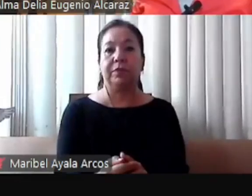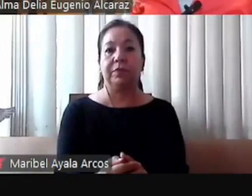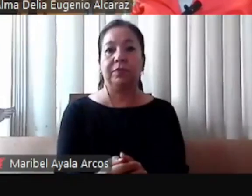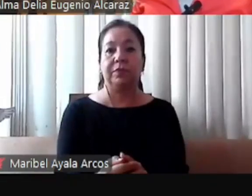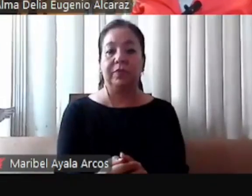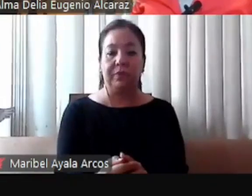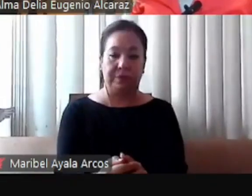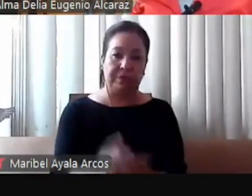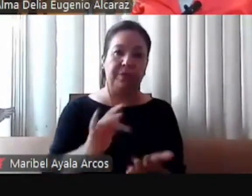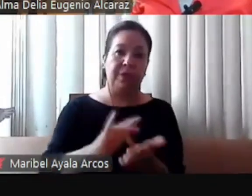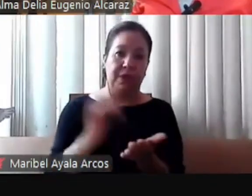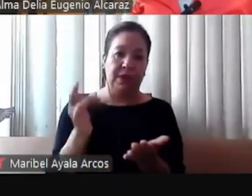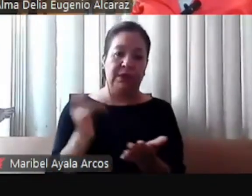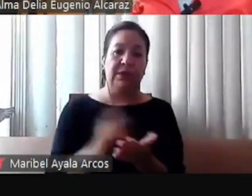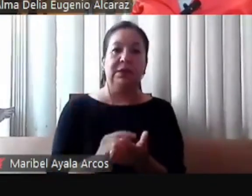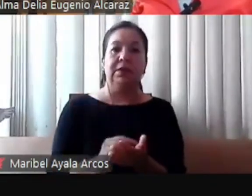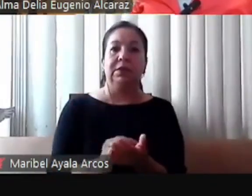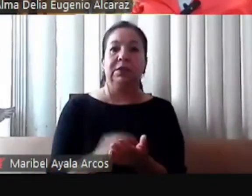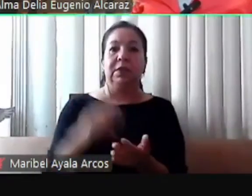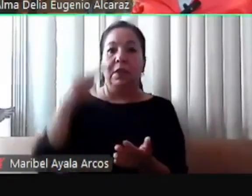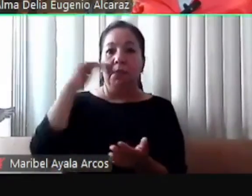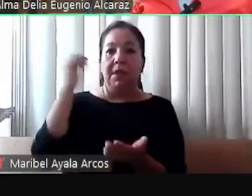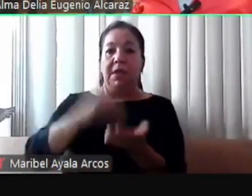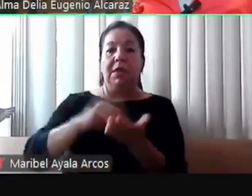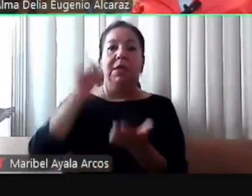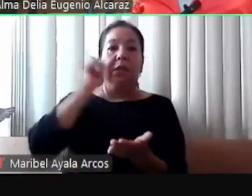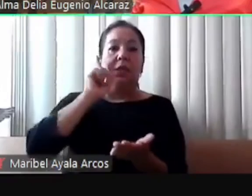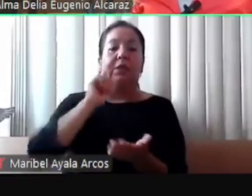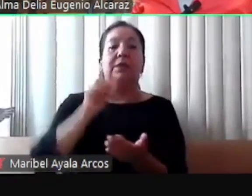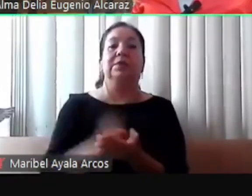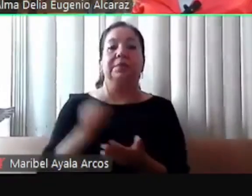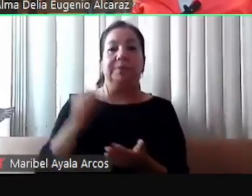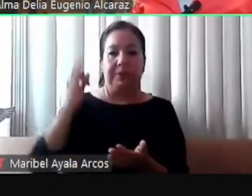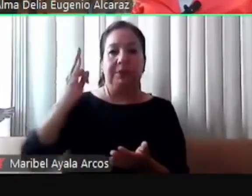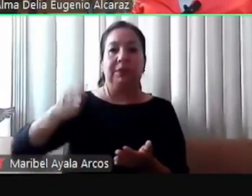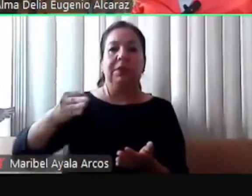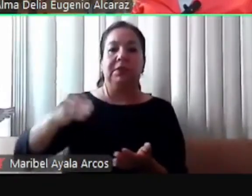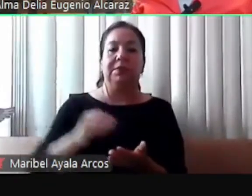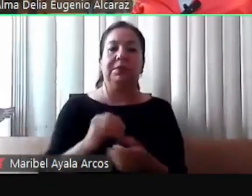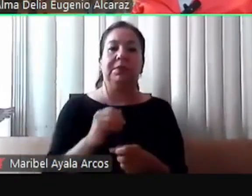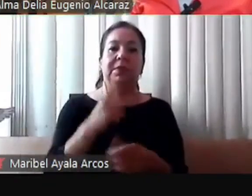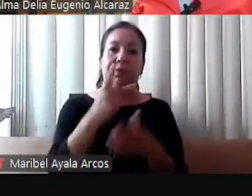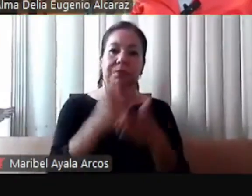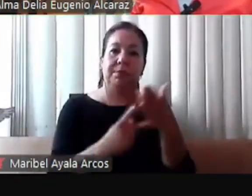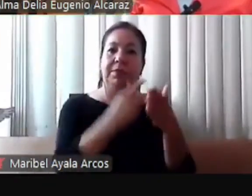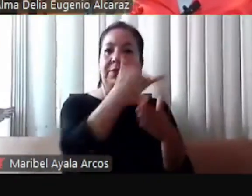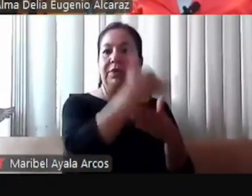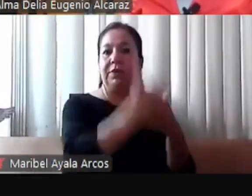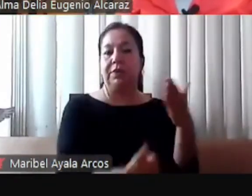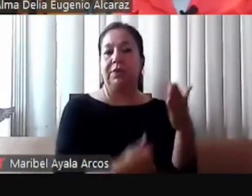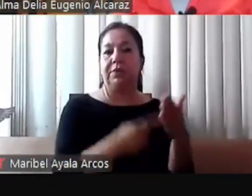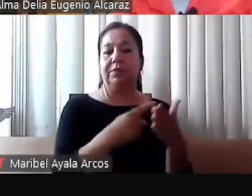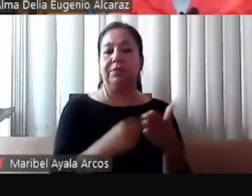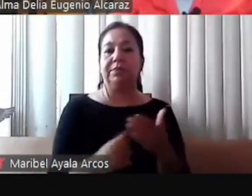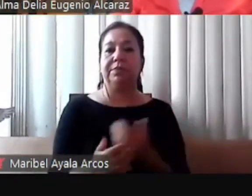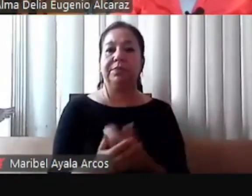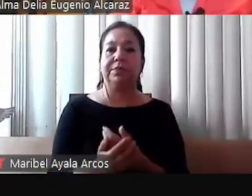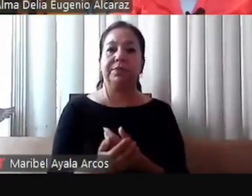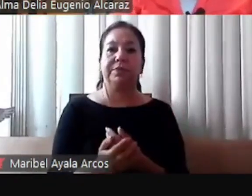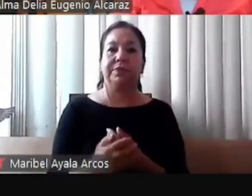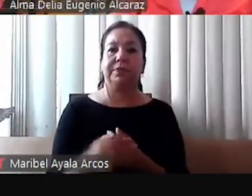Gracias, magistrado, magistrada Almadelia Eugenio Alcaraz. Con el proyecto. Perdón. Gracias, magistrada, magistrada y la Rosa Delgado